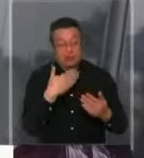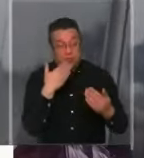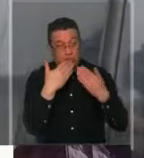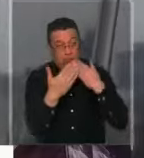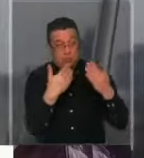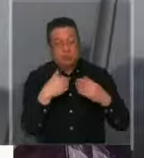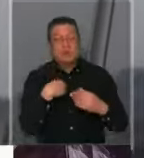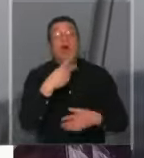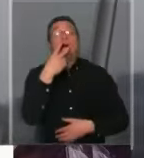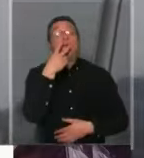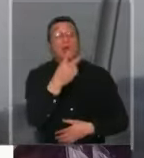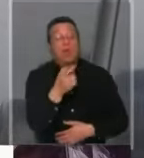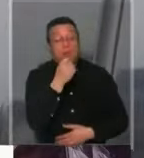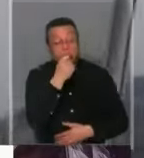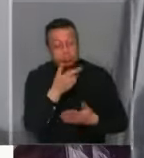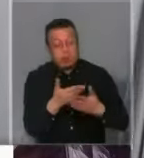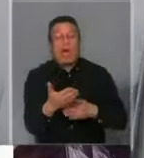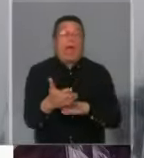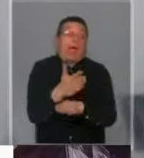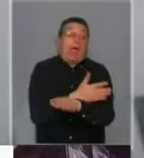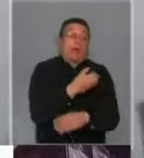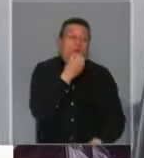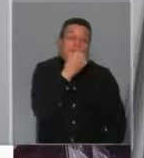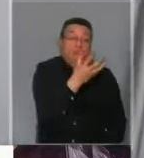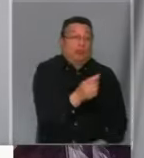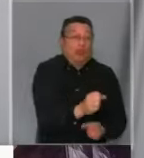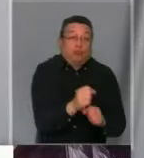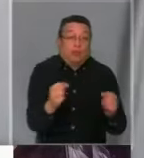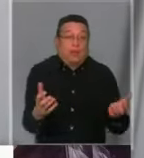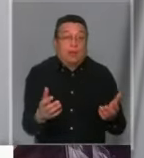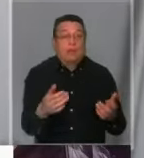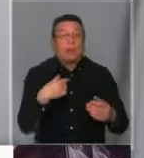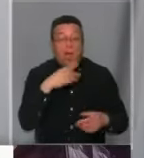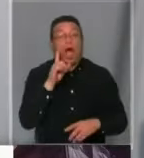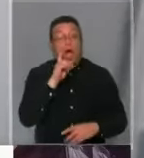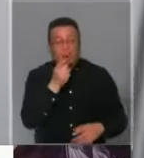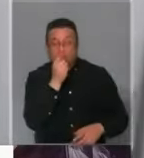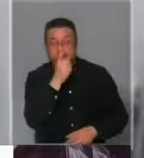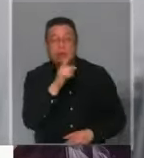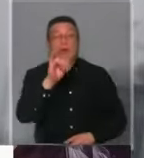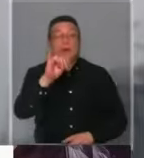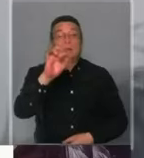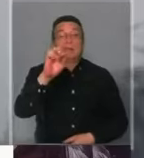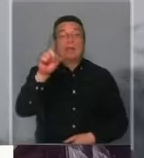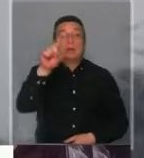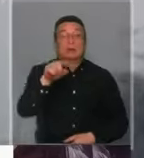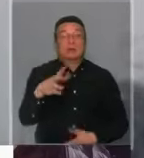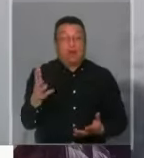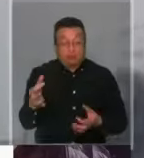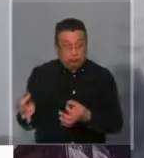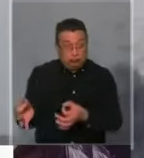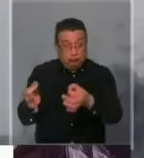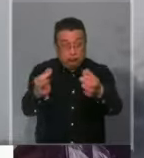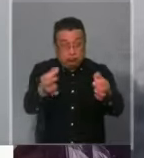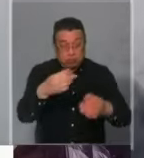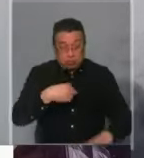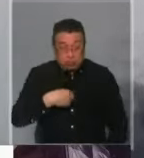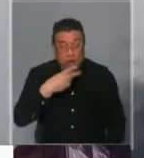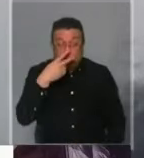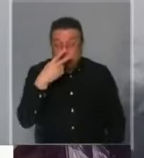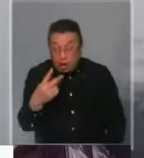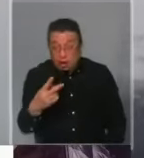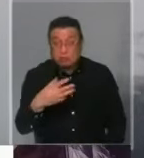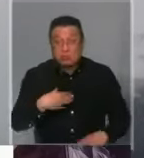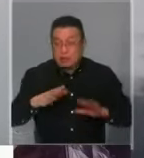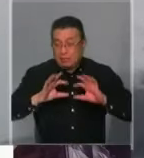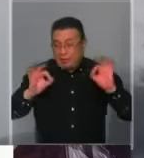Yo voy a hablar cuando vea la denuncia. Antes no puedo hablar. Hay una querella presentada por el IPS también. Bueno, que la presente. Cuando yo vea eso, es que yo no tengo